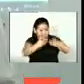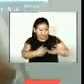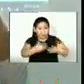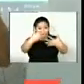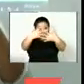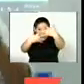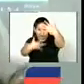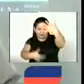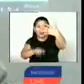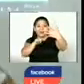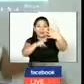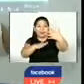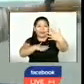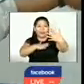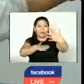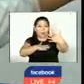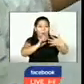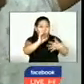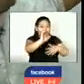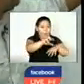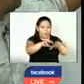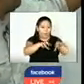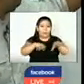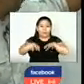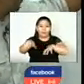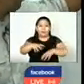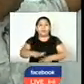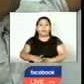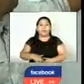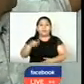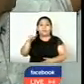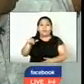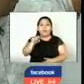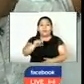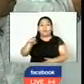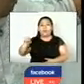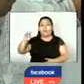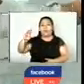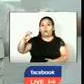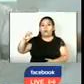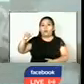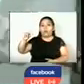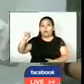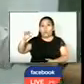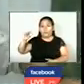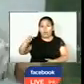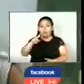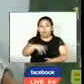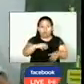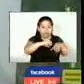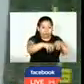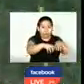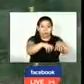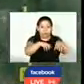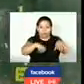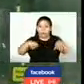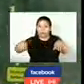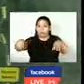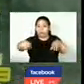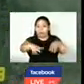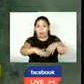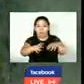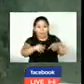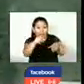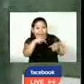avance en cada estación desde Boca Toma estación de bombeo 1 estación de bombeo 2 y estación de